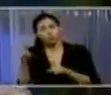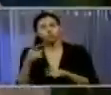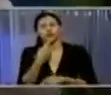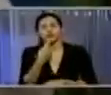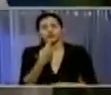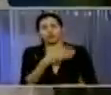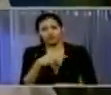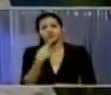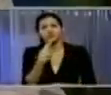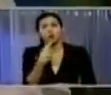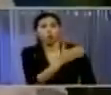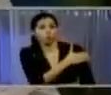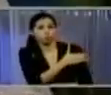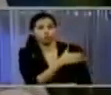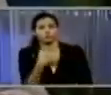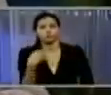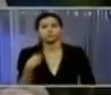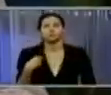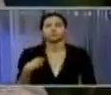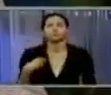es que la oposición, señor